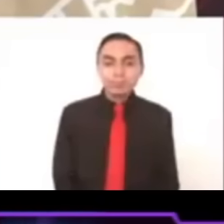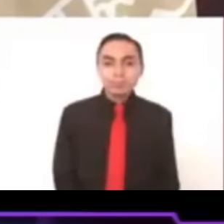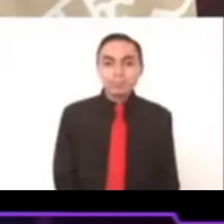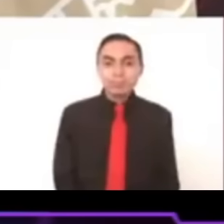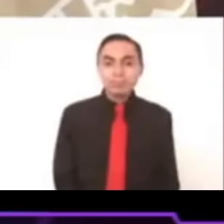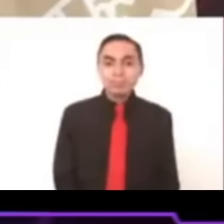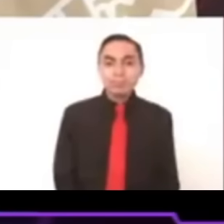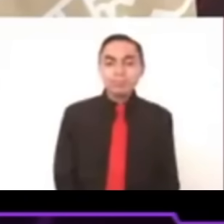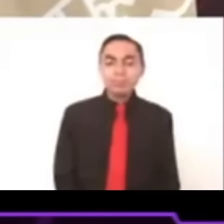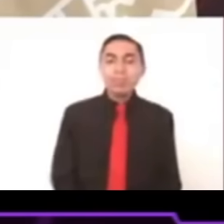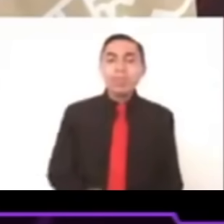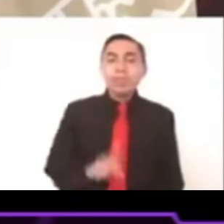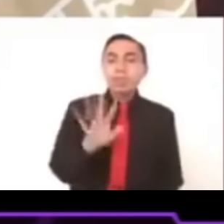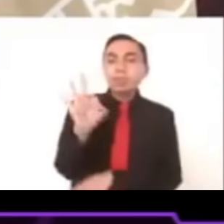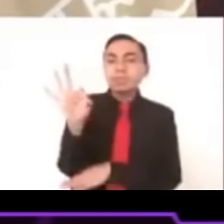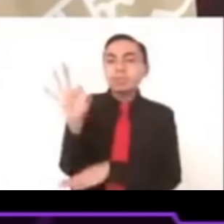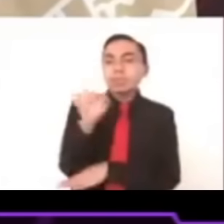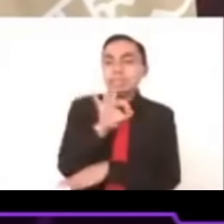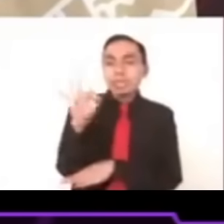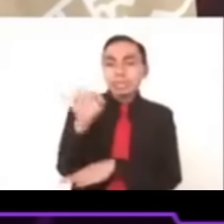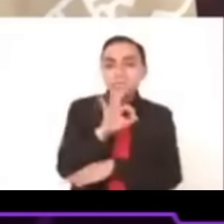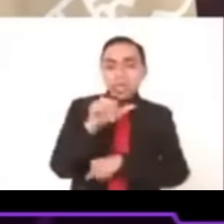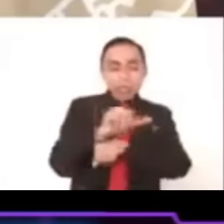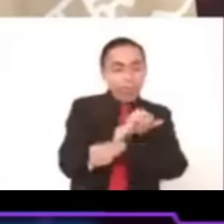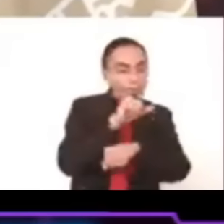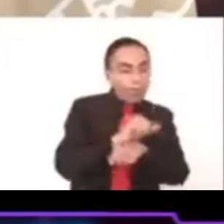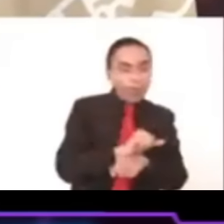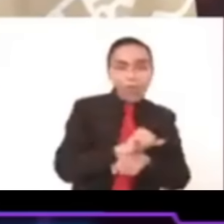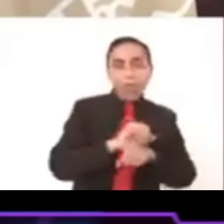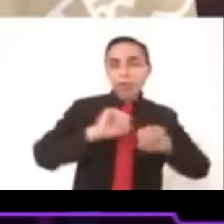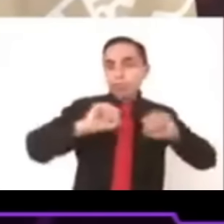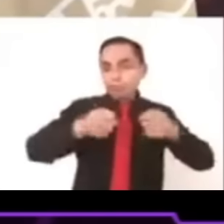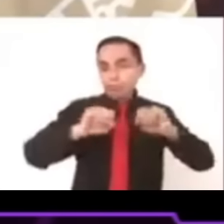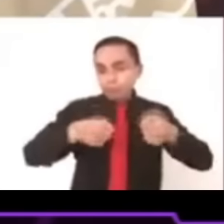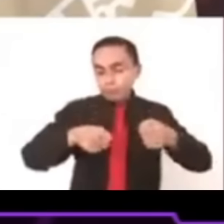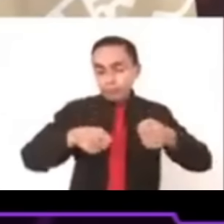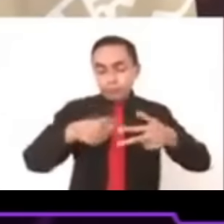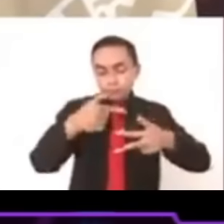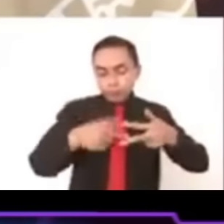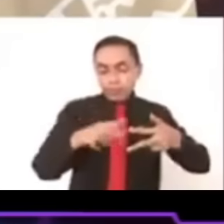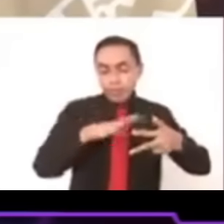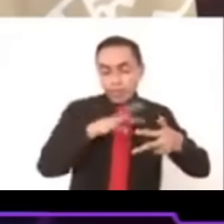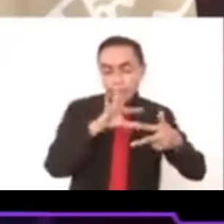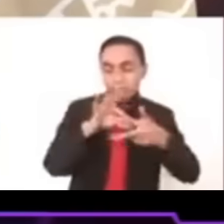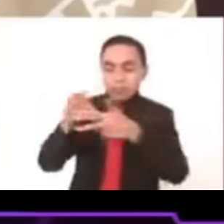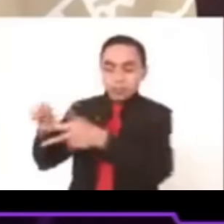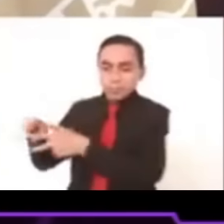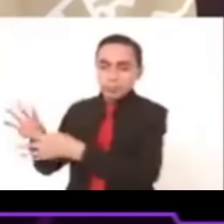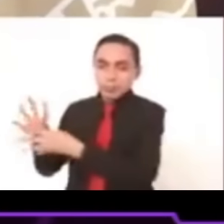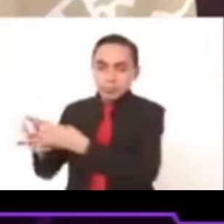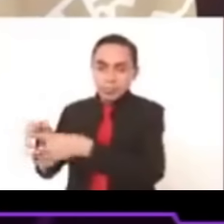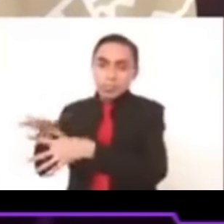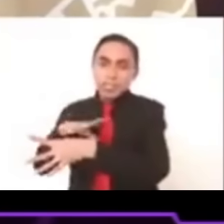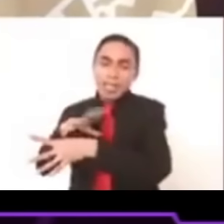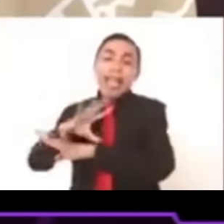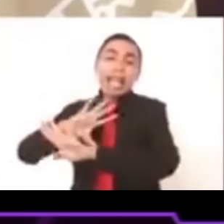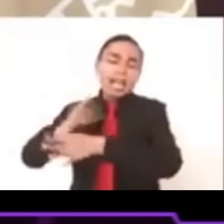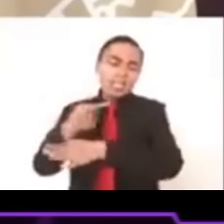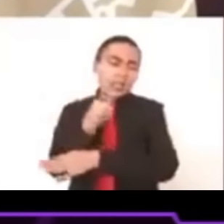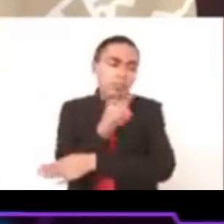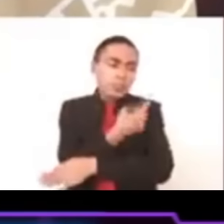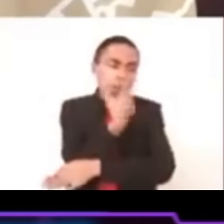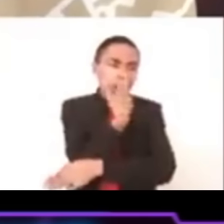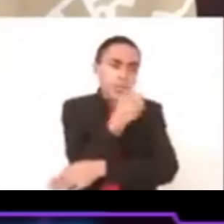digamos, la inquietud es por los vehículos que fueron remitidos al depósito, pues ahí están las razones que nos